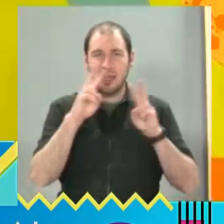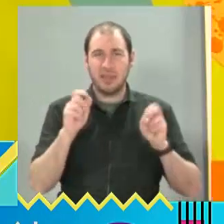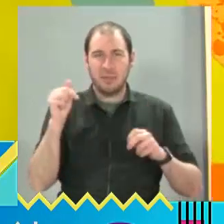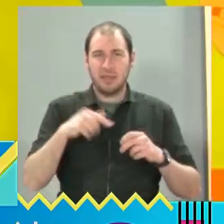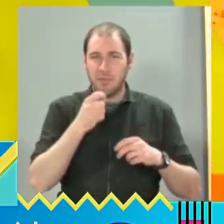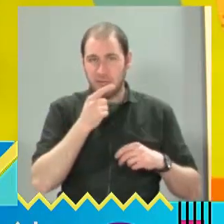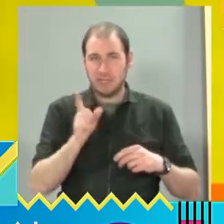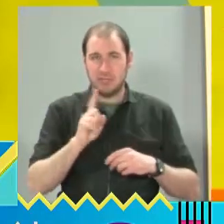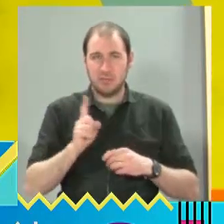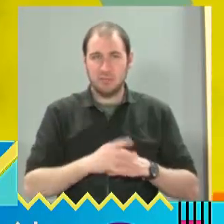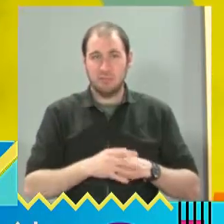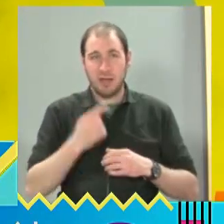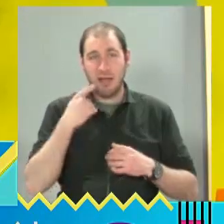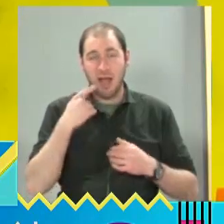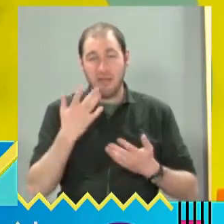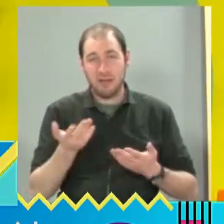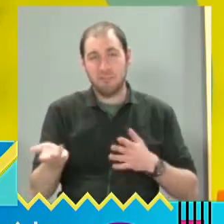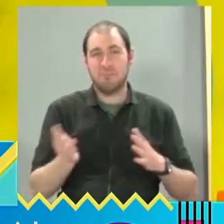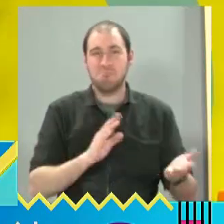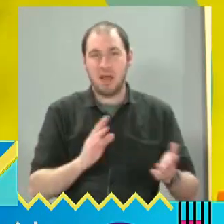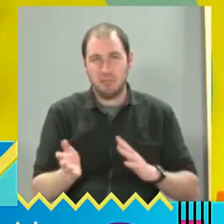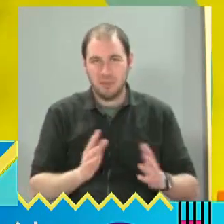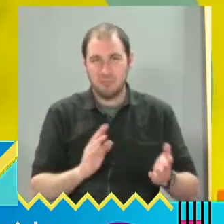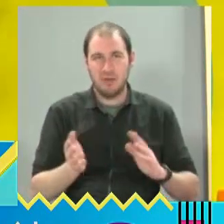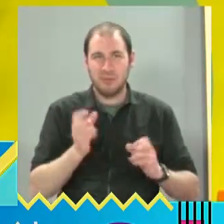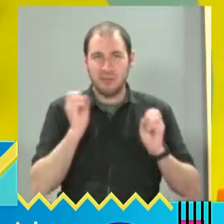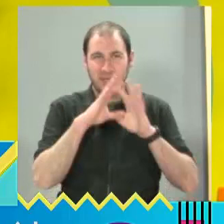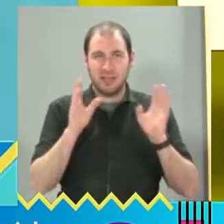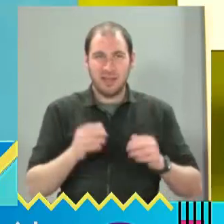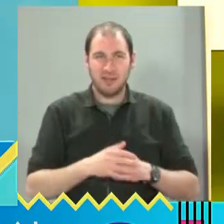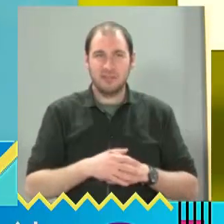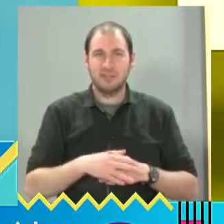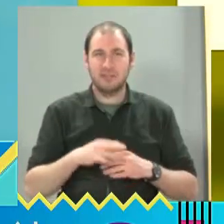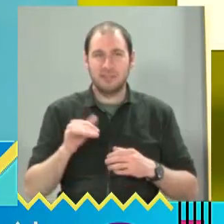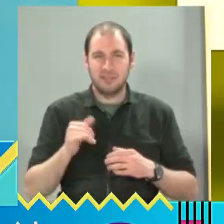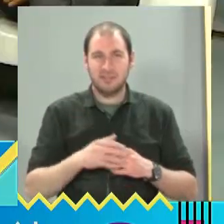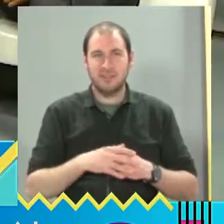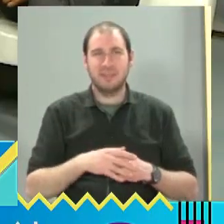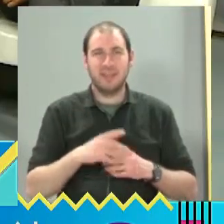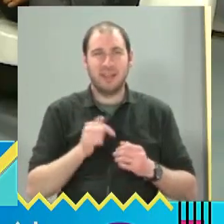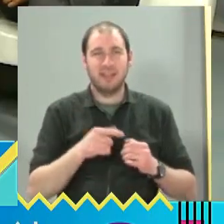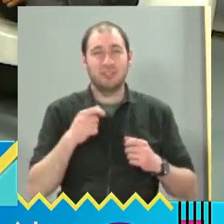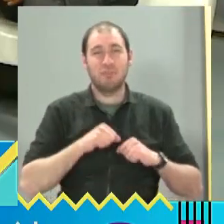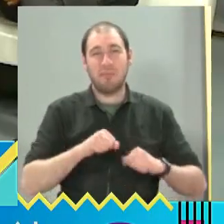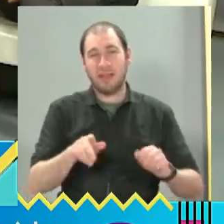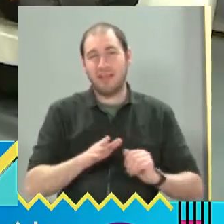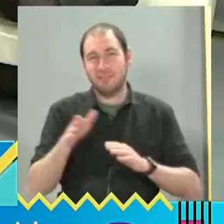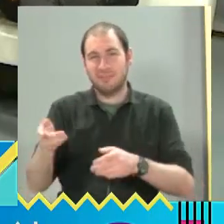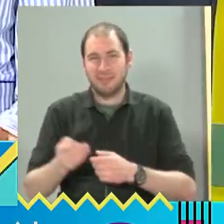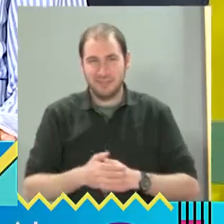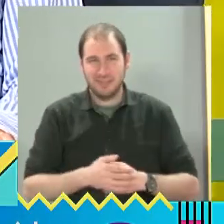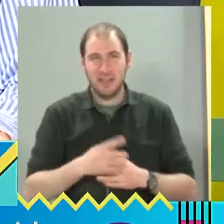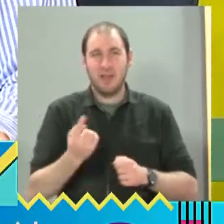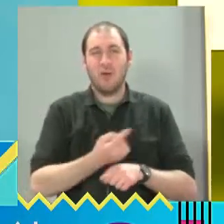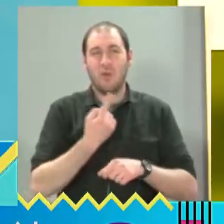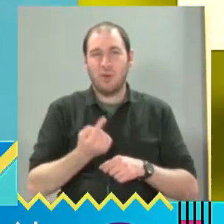son simples, ver si están más o menos claros. Claramente en Nos una vamos hora con no, esto al supermercado. Claramente en una